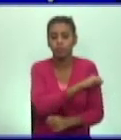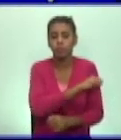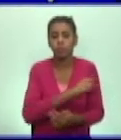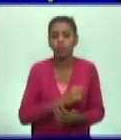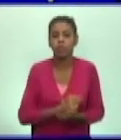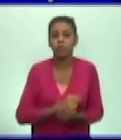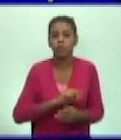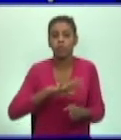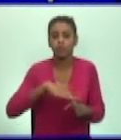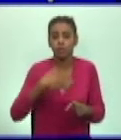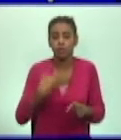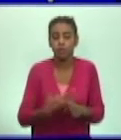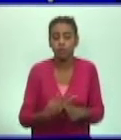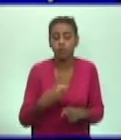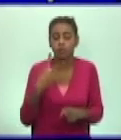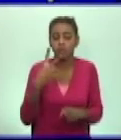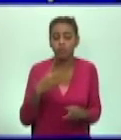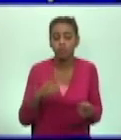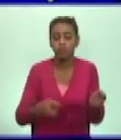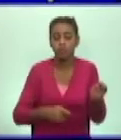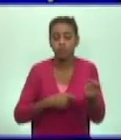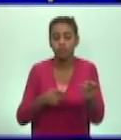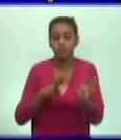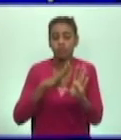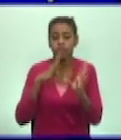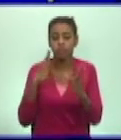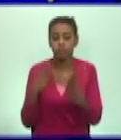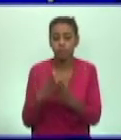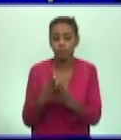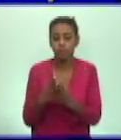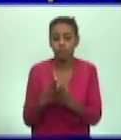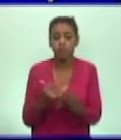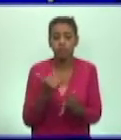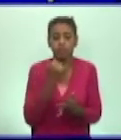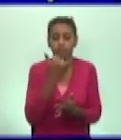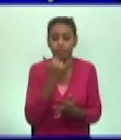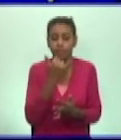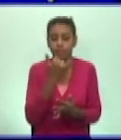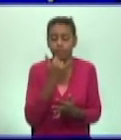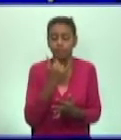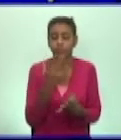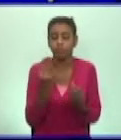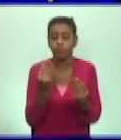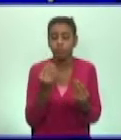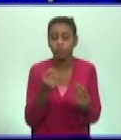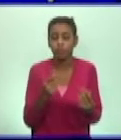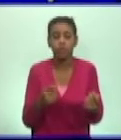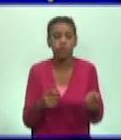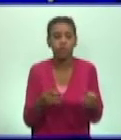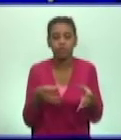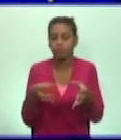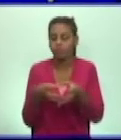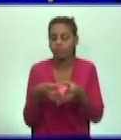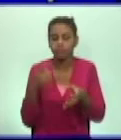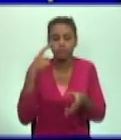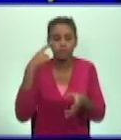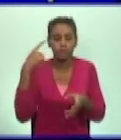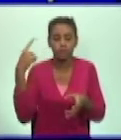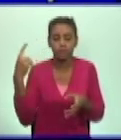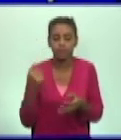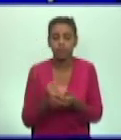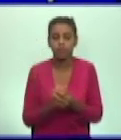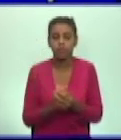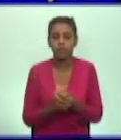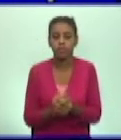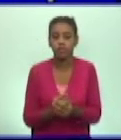Segunda Guerra Mundial afectó mucho ese territorio. Esa batalla en contra de los franceses afectó mucho ese territorio, de tal manera que los